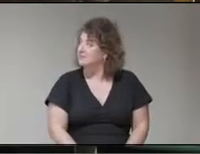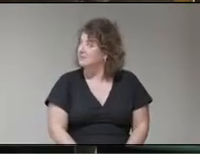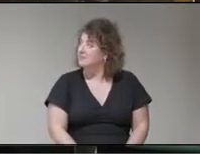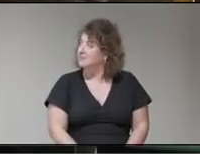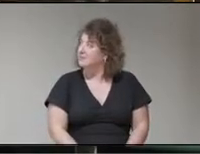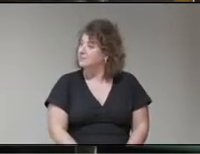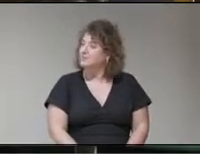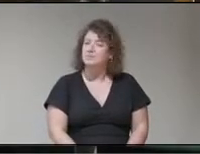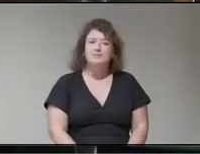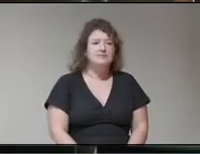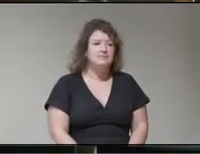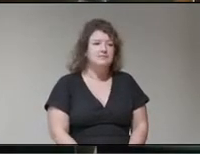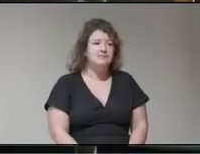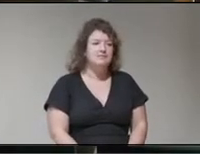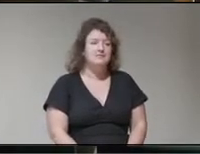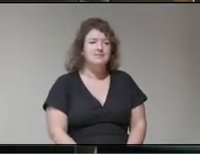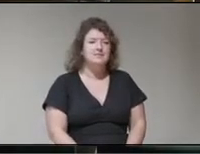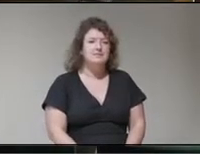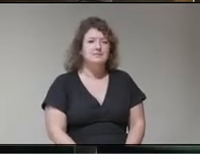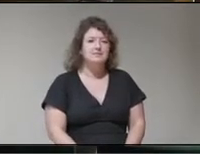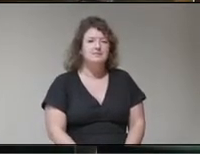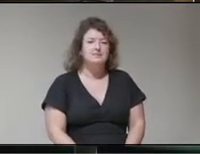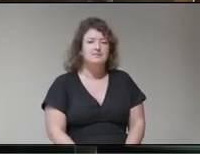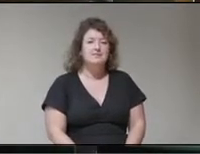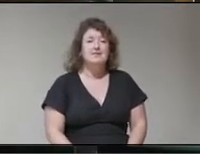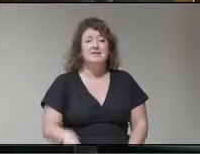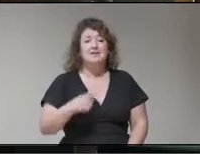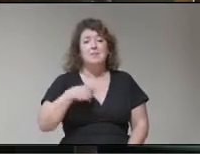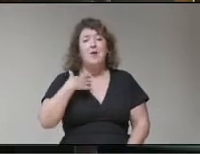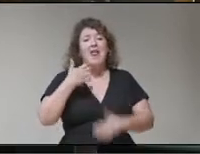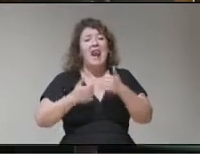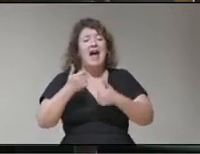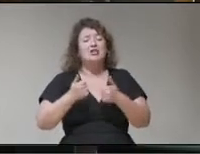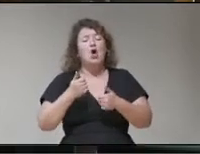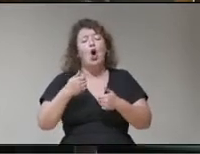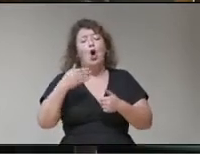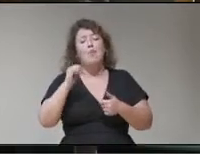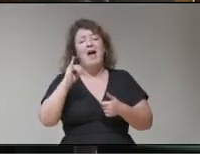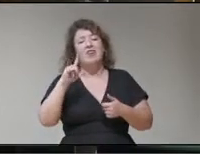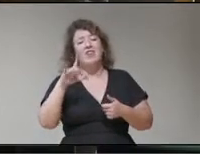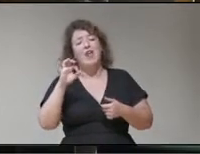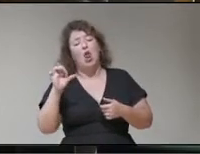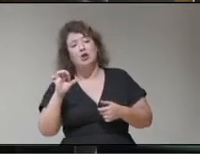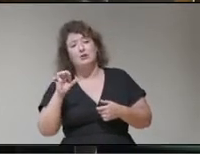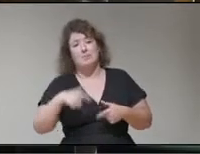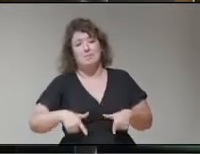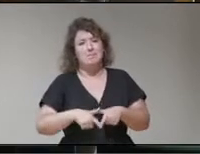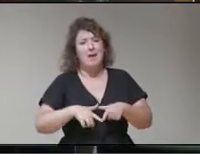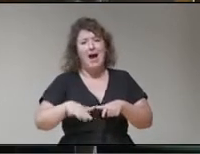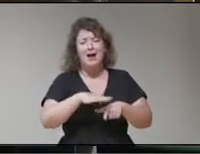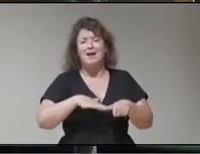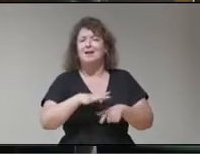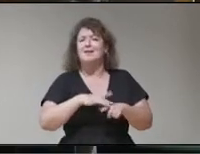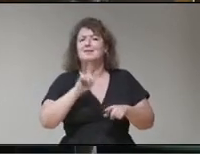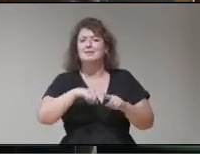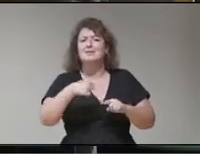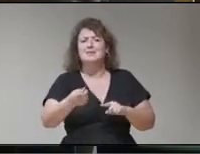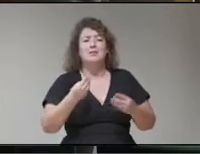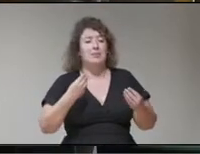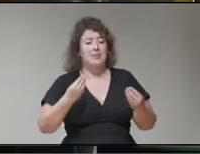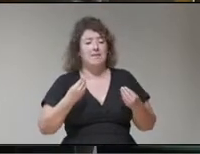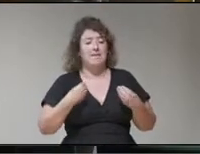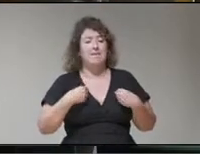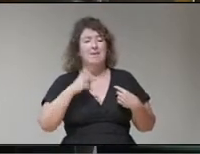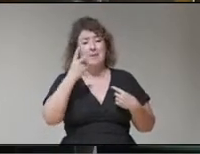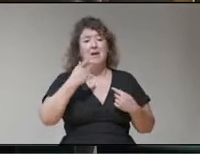Resulta que la presencia de los lactobacilos vaginales ha contribuido de manera importante al fenómeno de la bipedestación